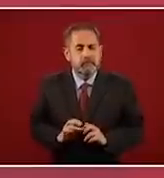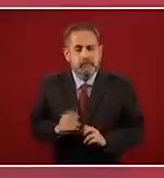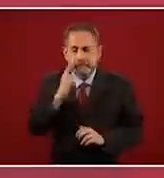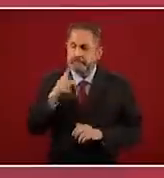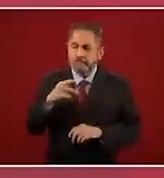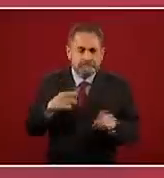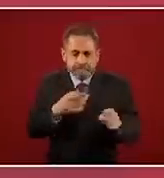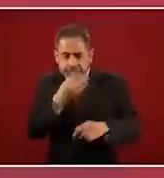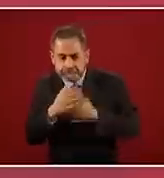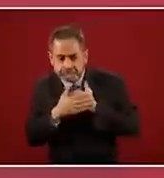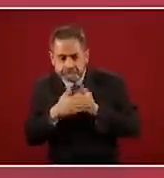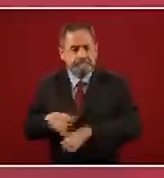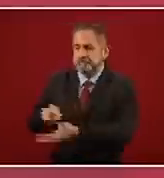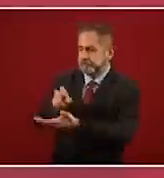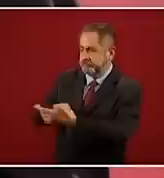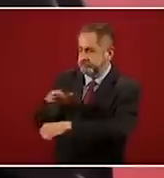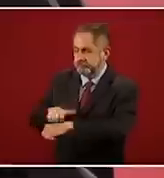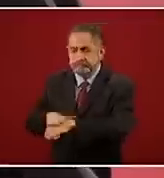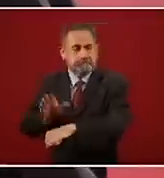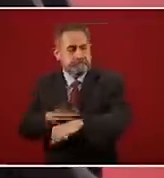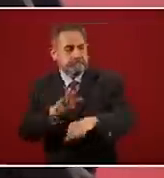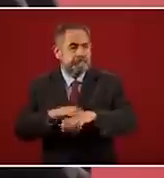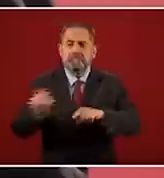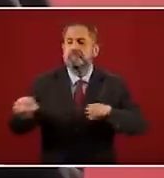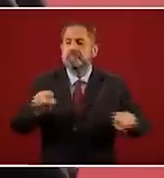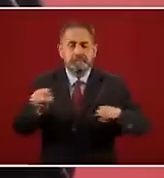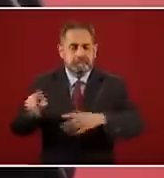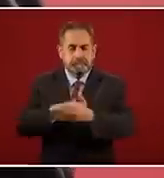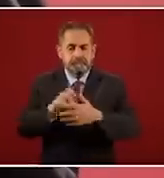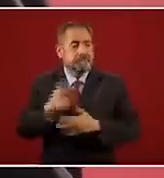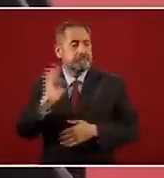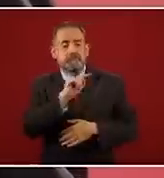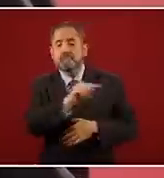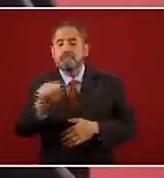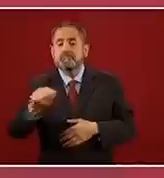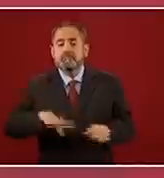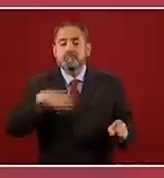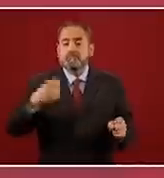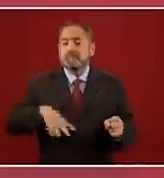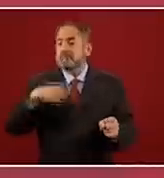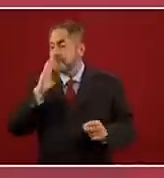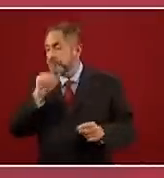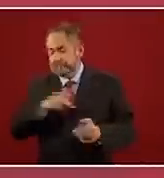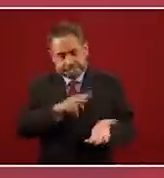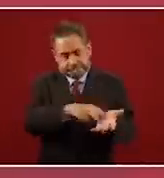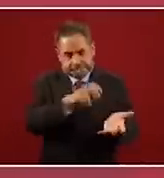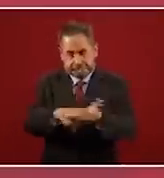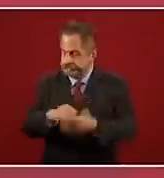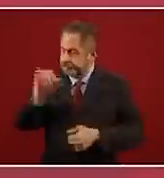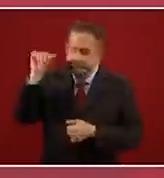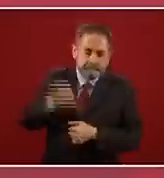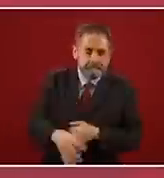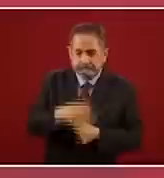para corregir si hay abusos, ¿sí? De